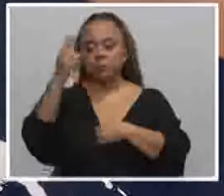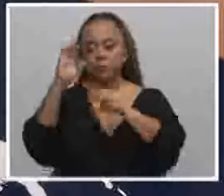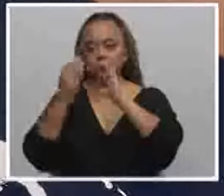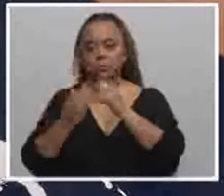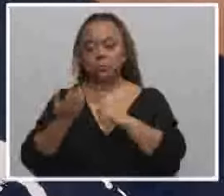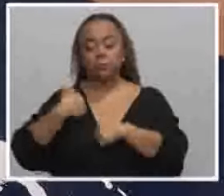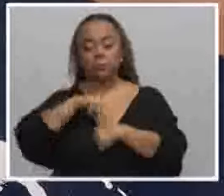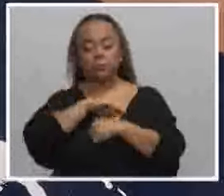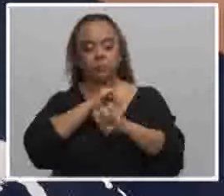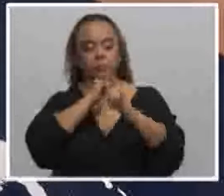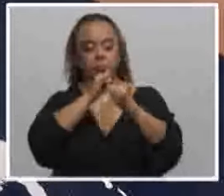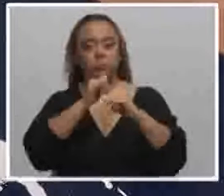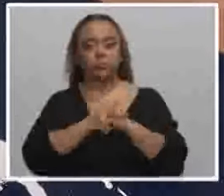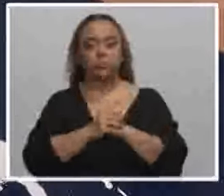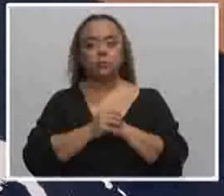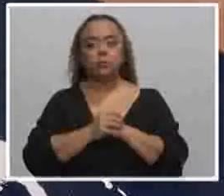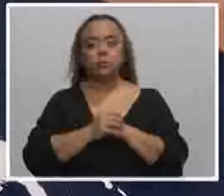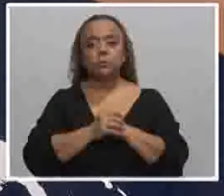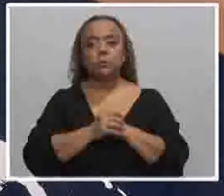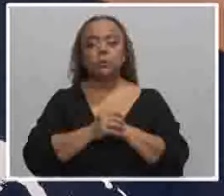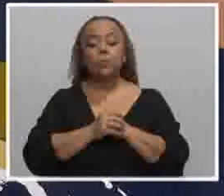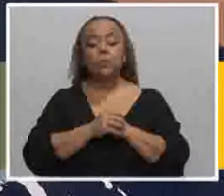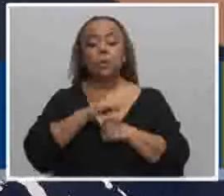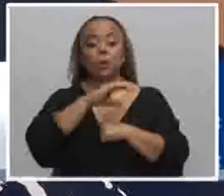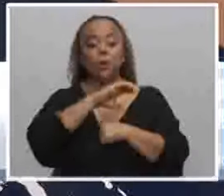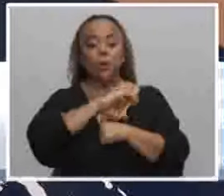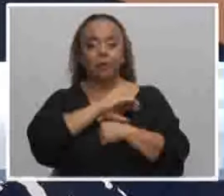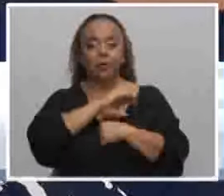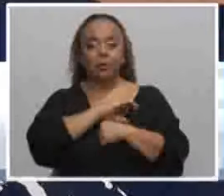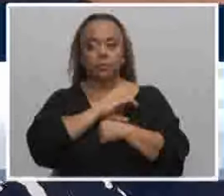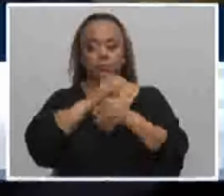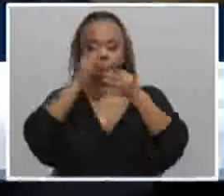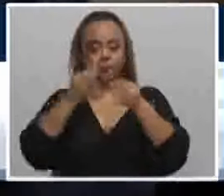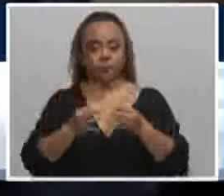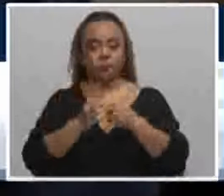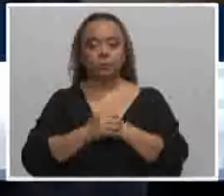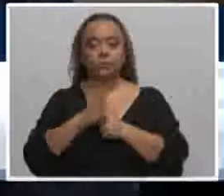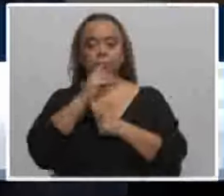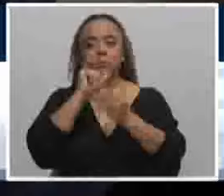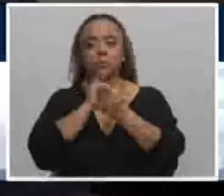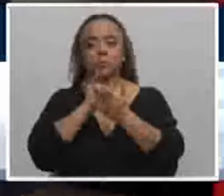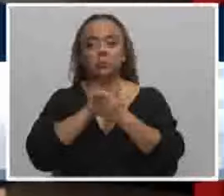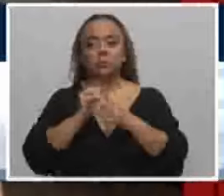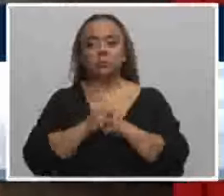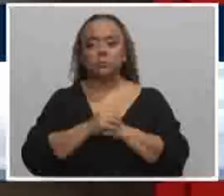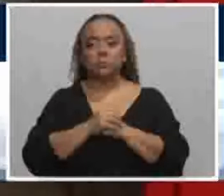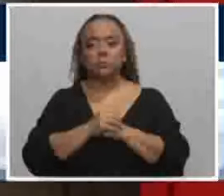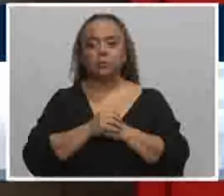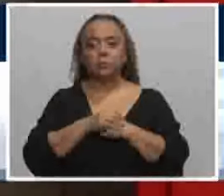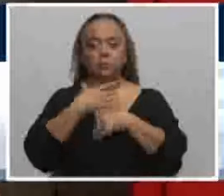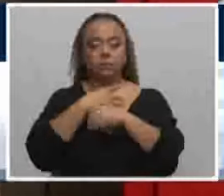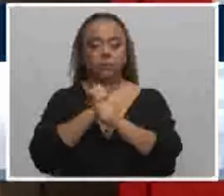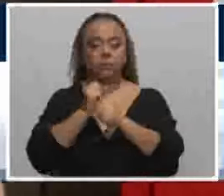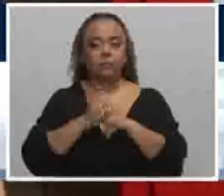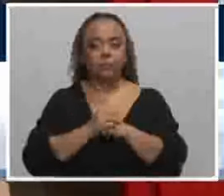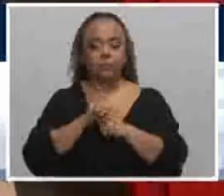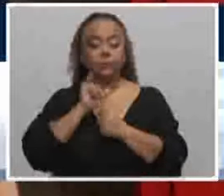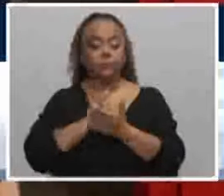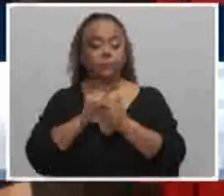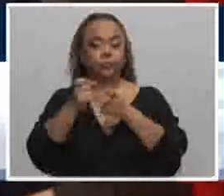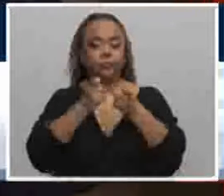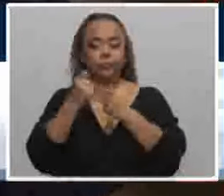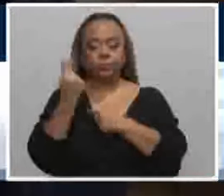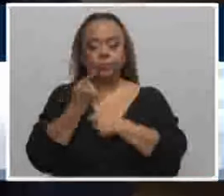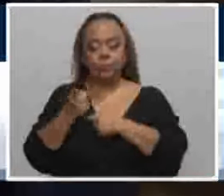poner la denuncia al oficial de integridad. Y ya lo que corresponde y las investigaciones que hicieron, eso lo manejan solo ellos.